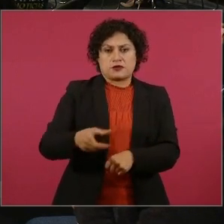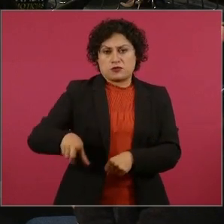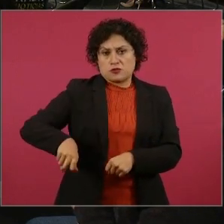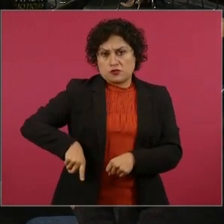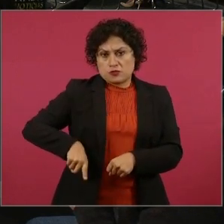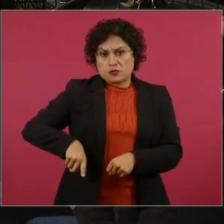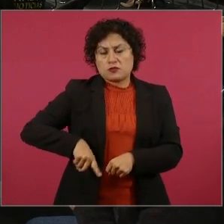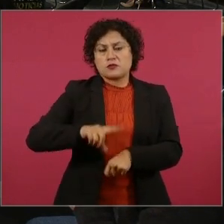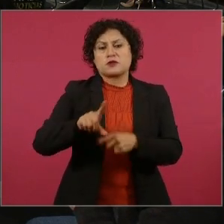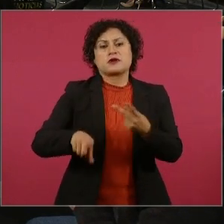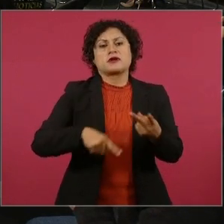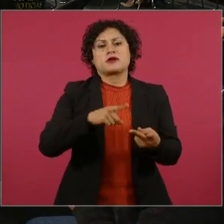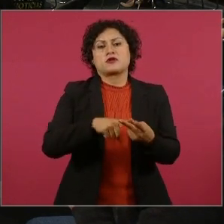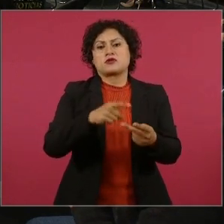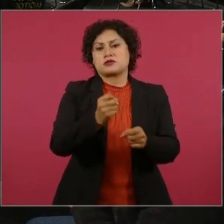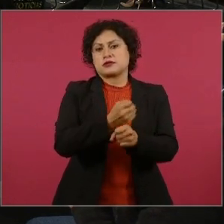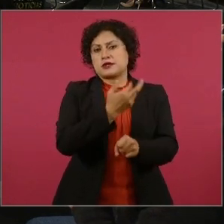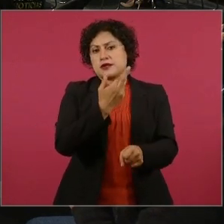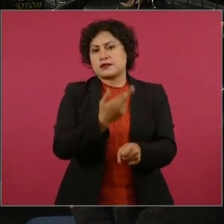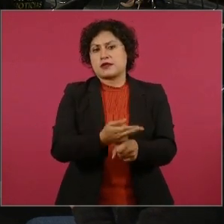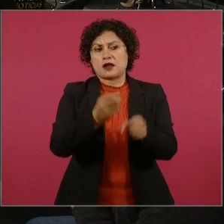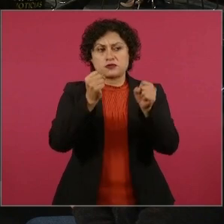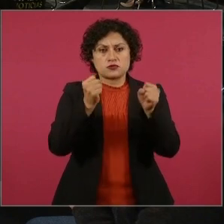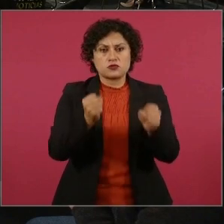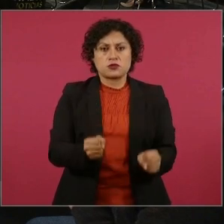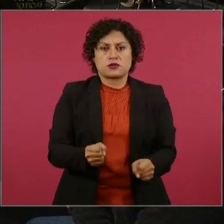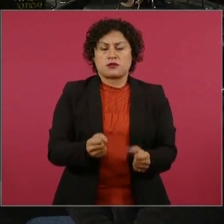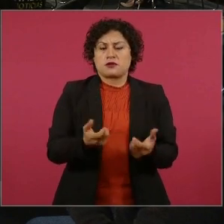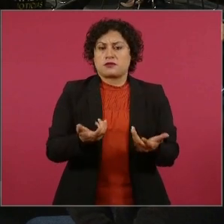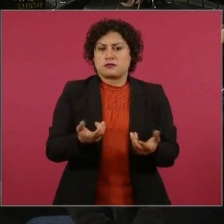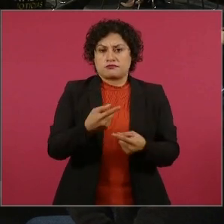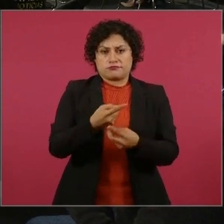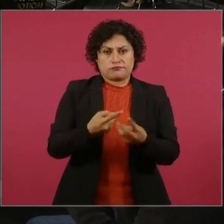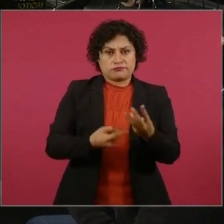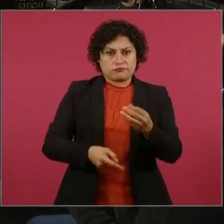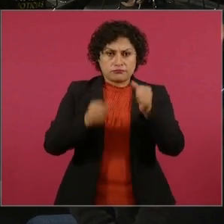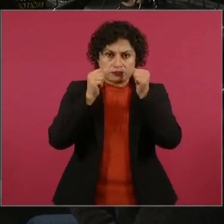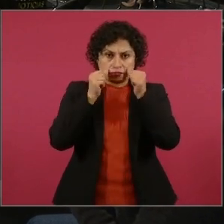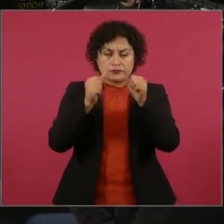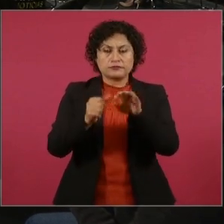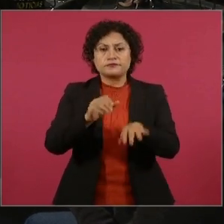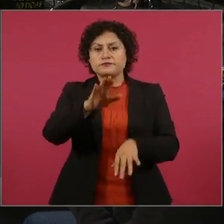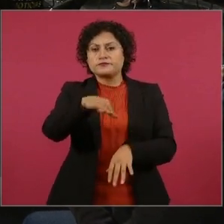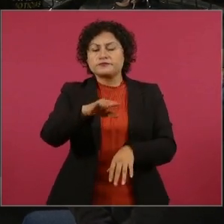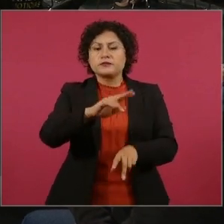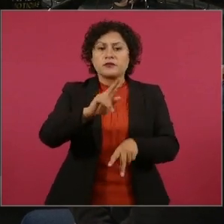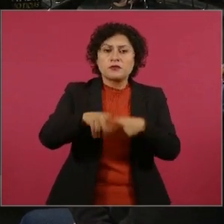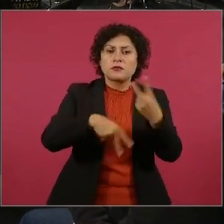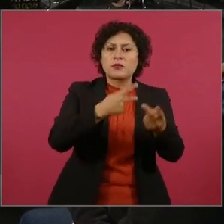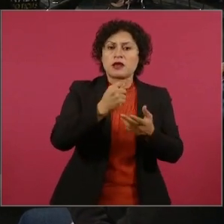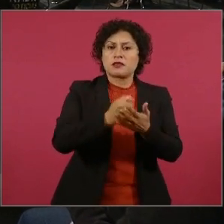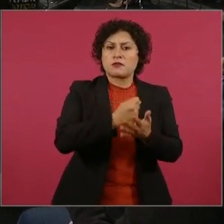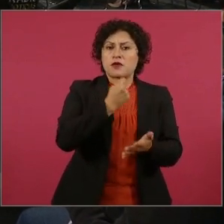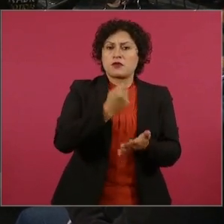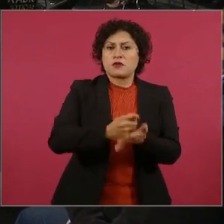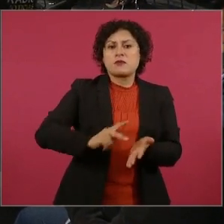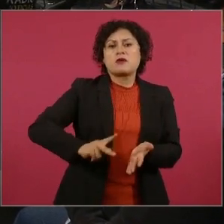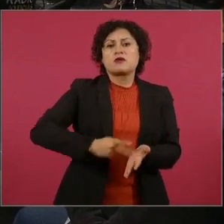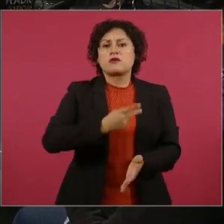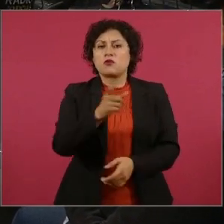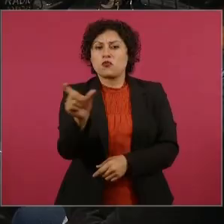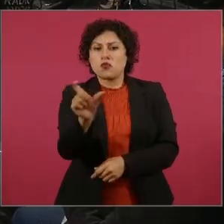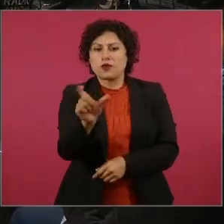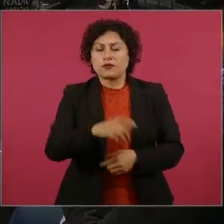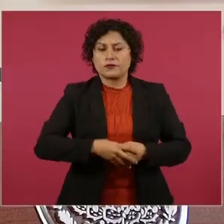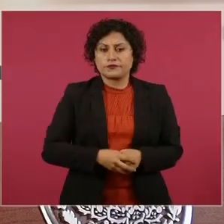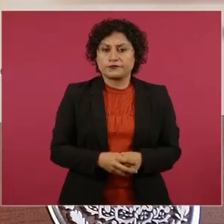seguridad y ellos están pendientes cuándo visita Tamaulipas presidente nuevamente es probable